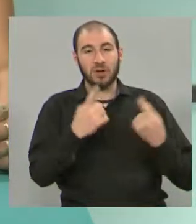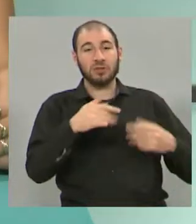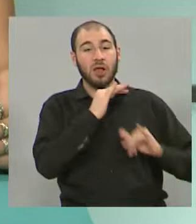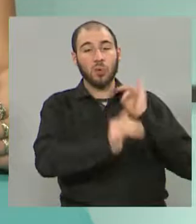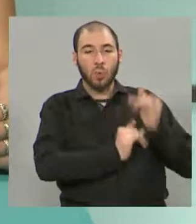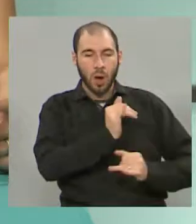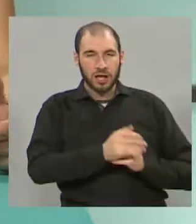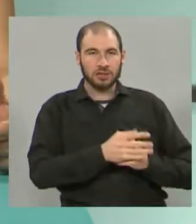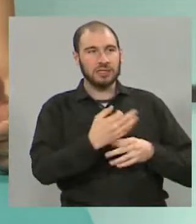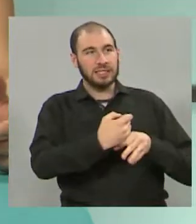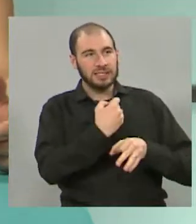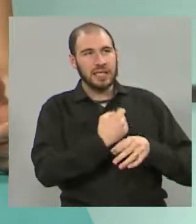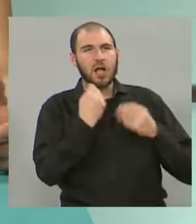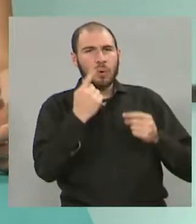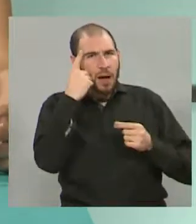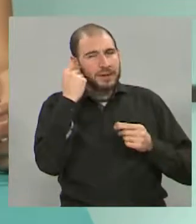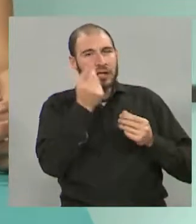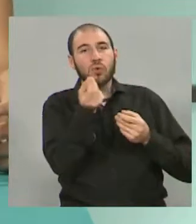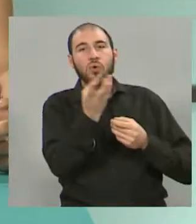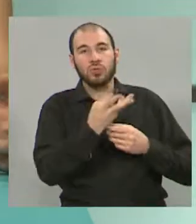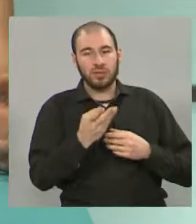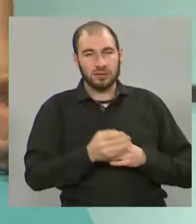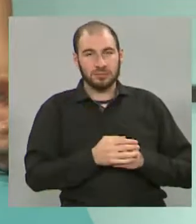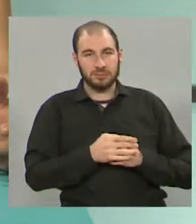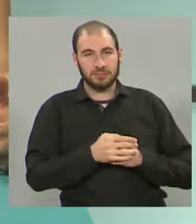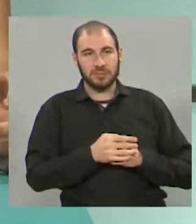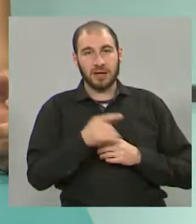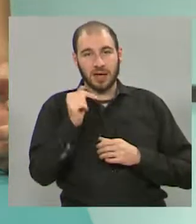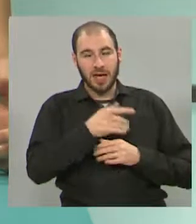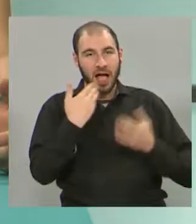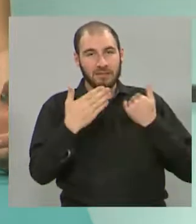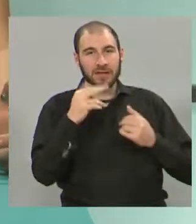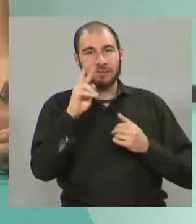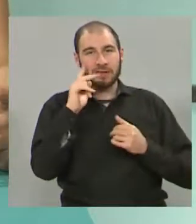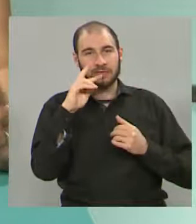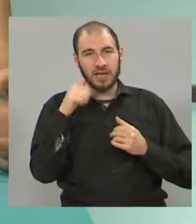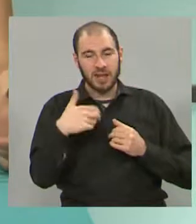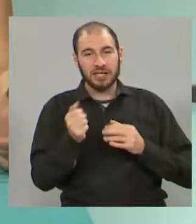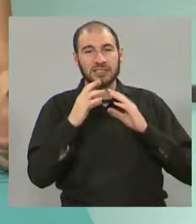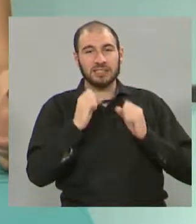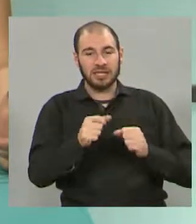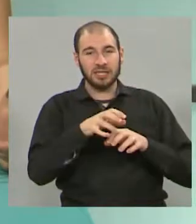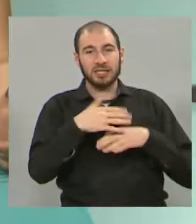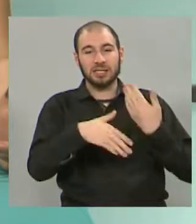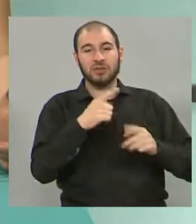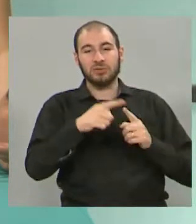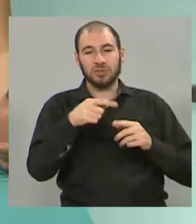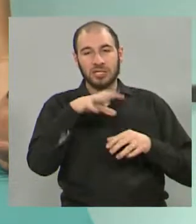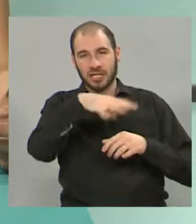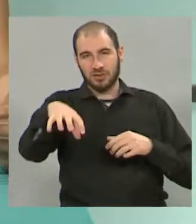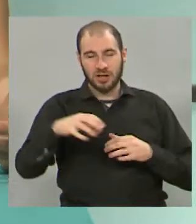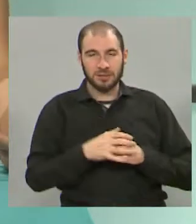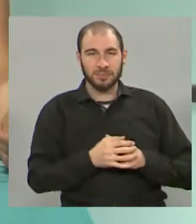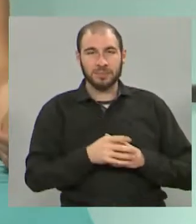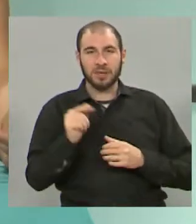de cuentos nos enseñaban cómo estaban aprendiendo a contar y en este sentido estuvimos hablando con viviana portillo que es de la secretaria de desarrollo institucional y territorial